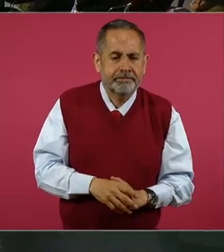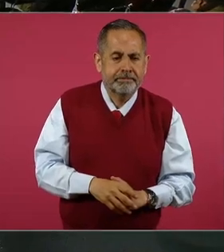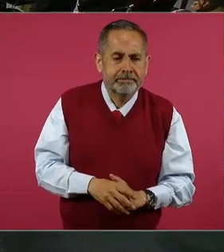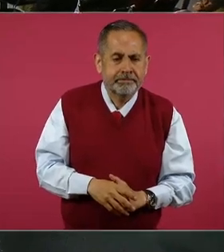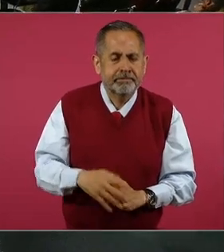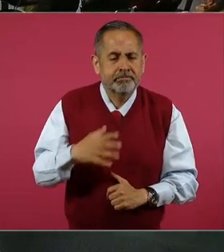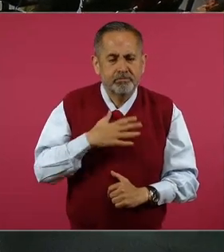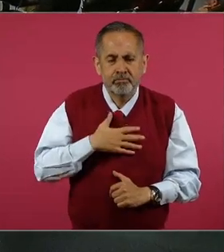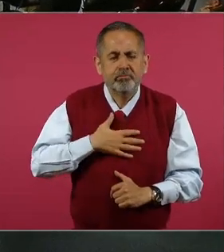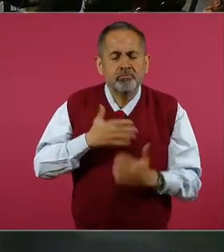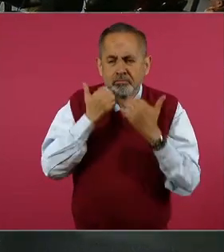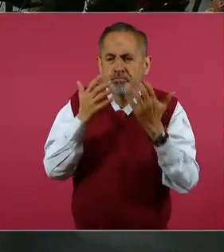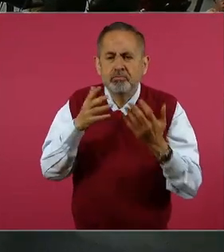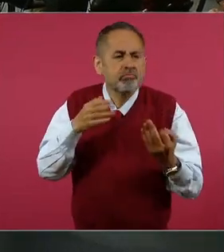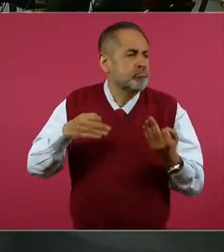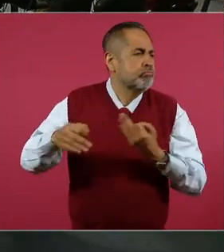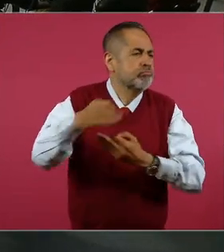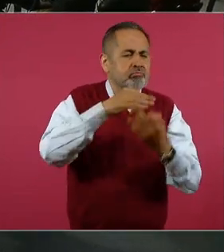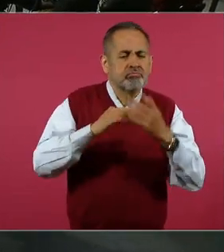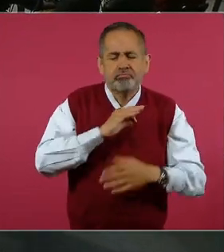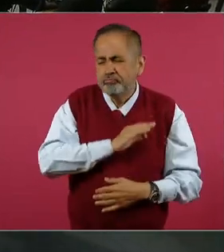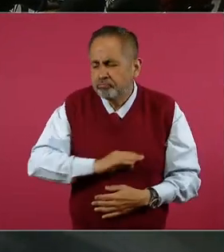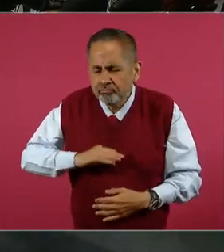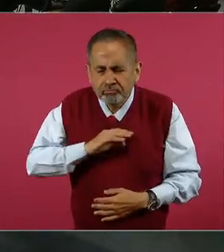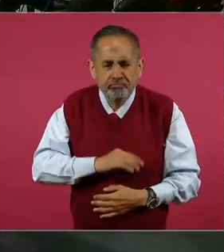de la felicidad, del amor.